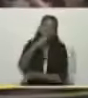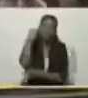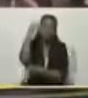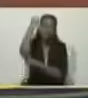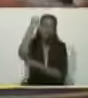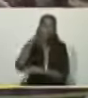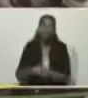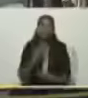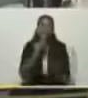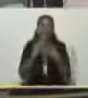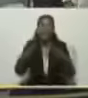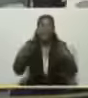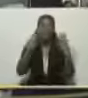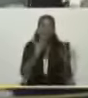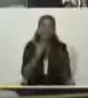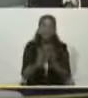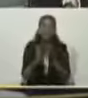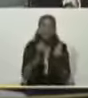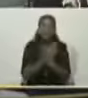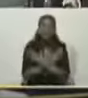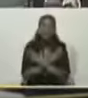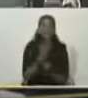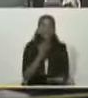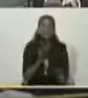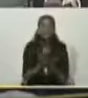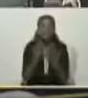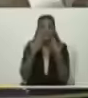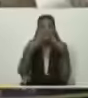¡Venceremos! Gracias, mujeres. Muchas gracias.